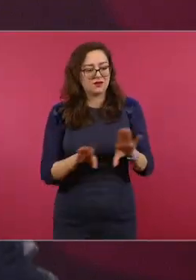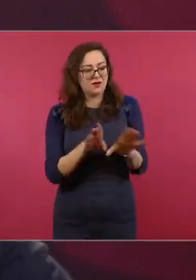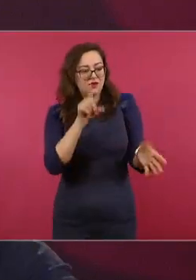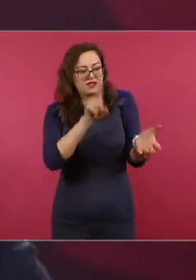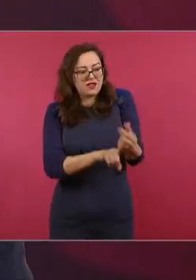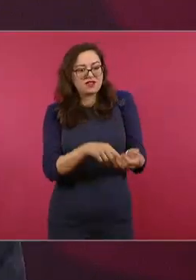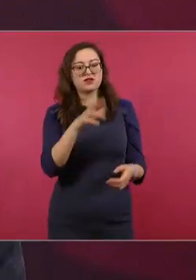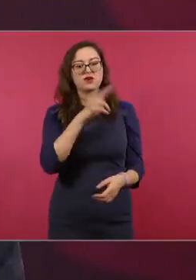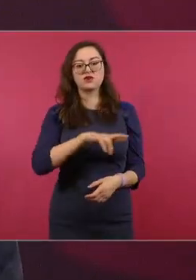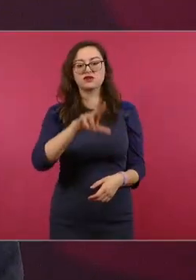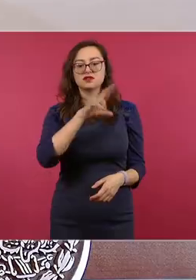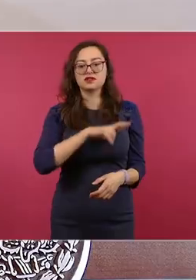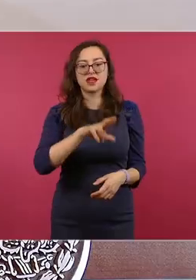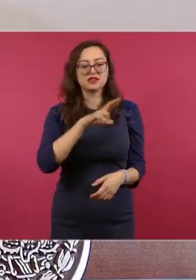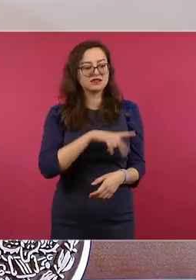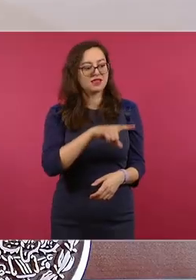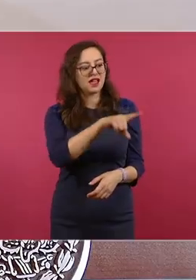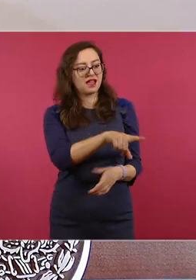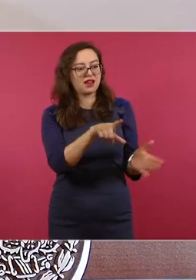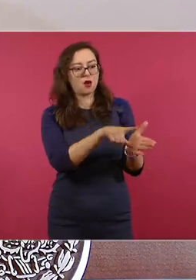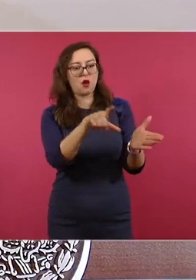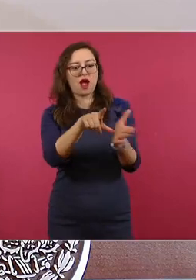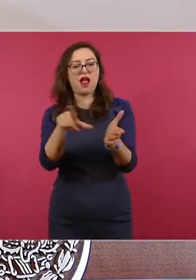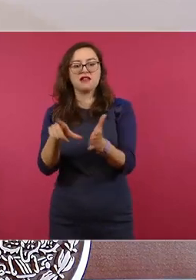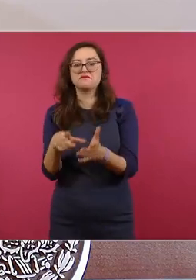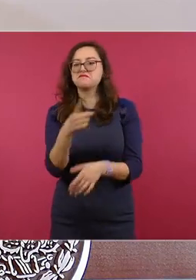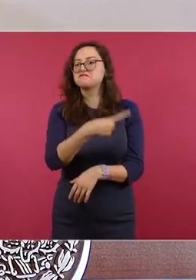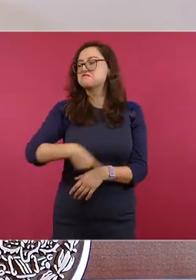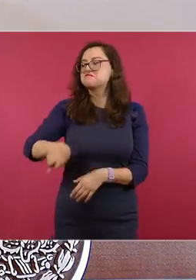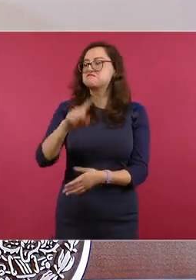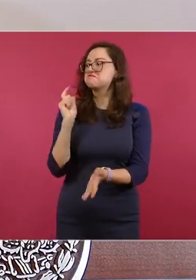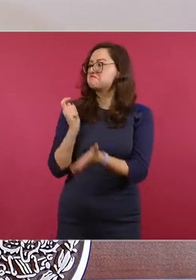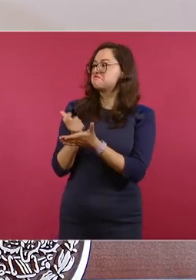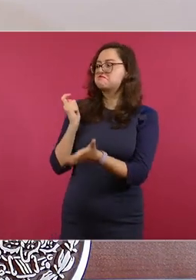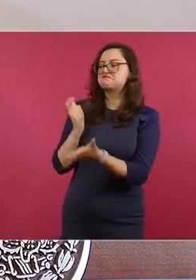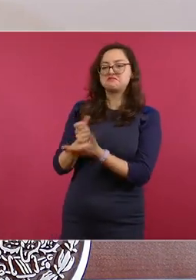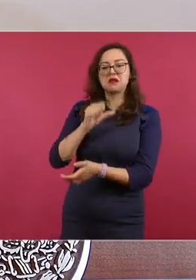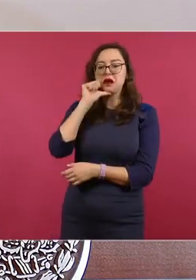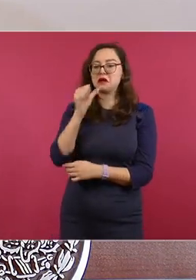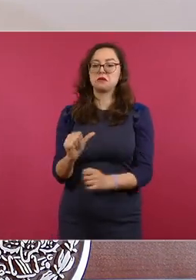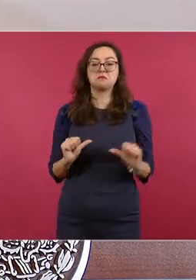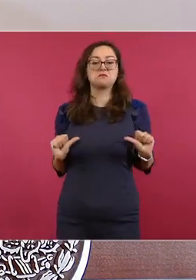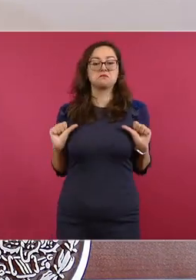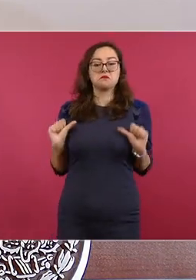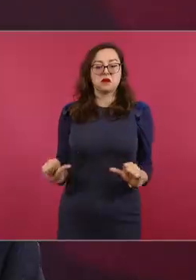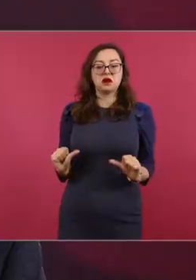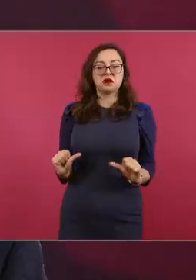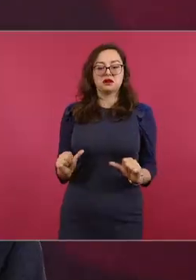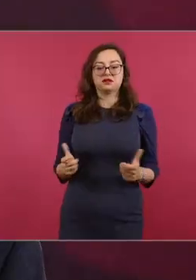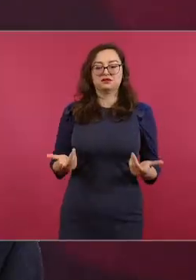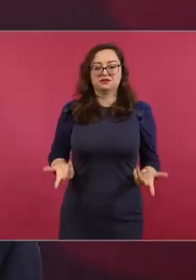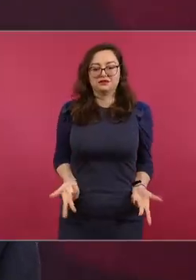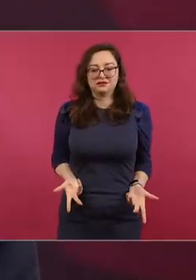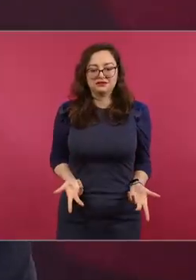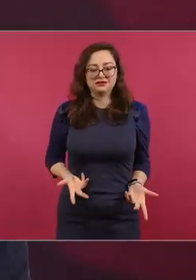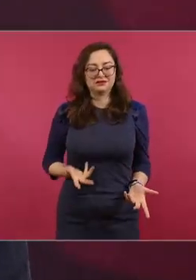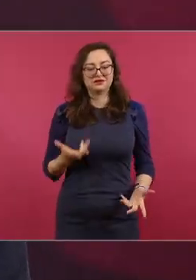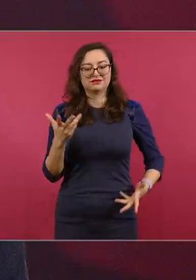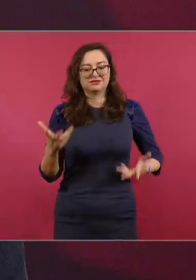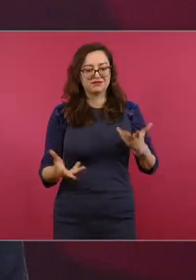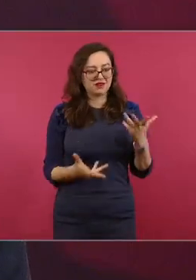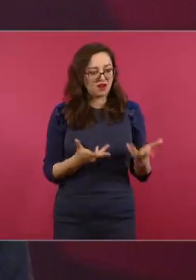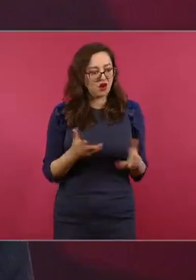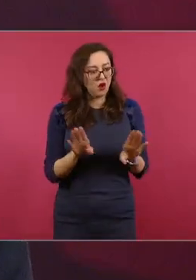con adeudos de varios años, de muchos millones de pesos, y esos adeudos no encontramos